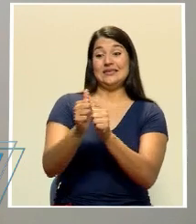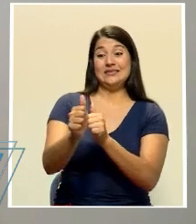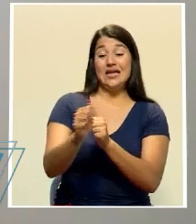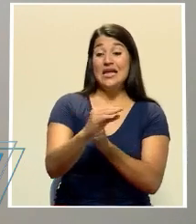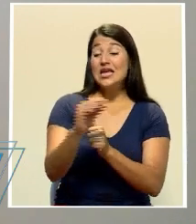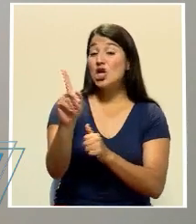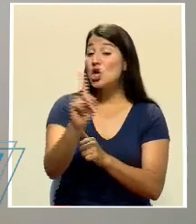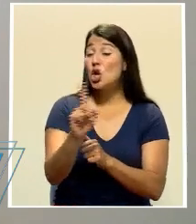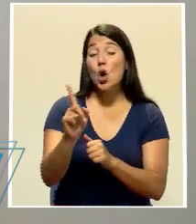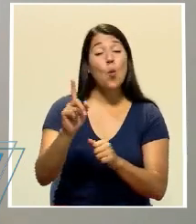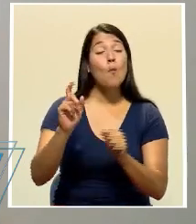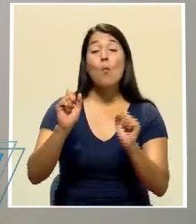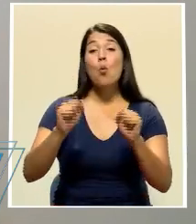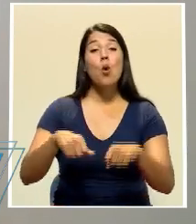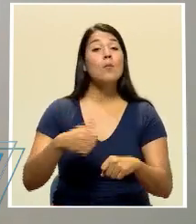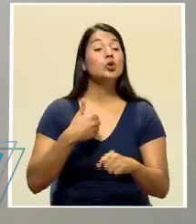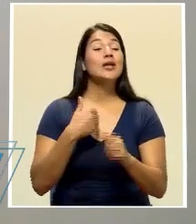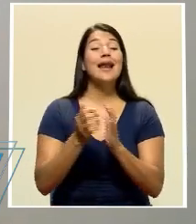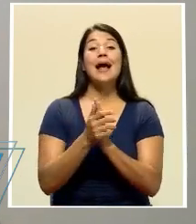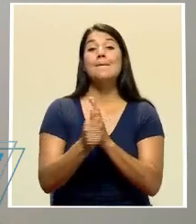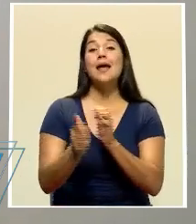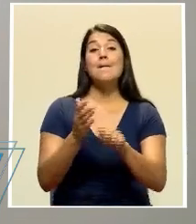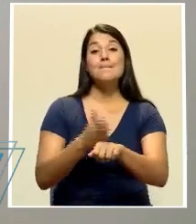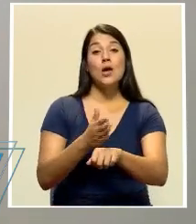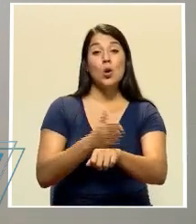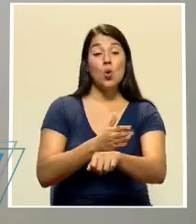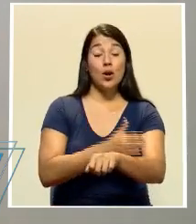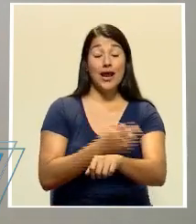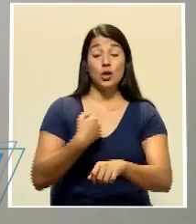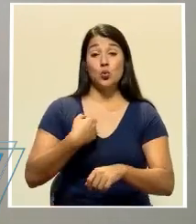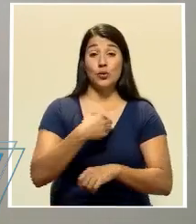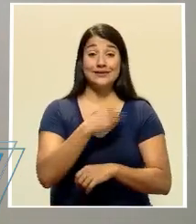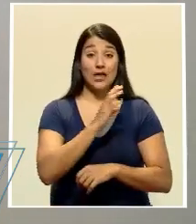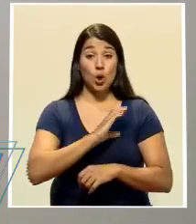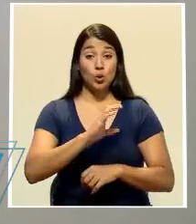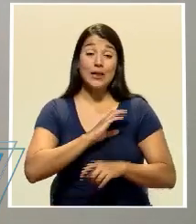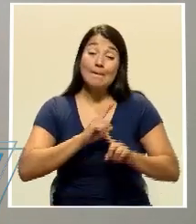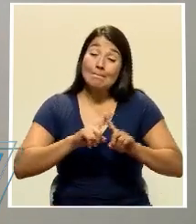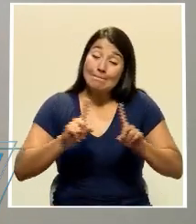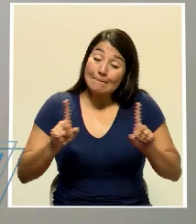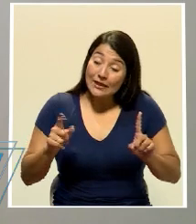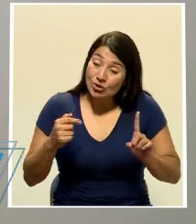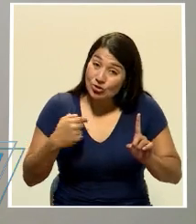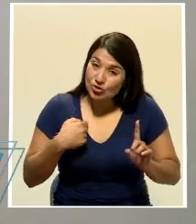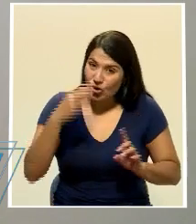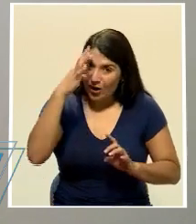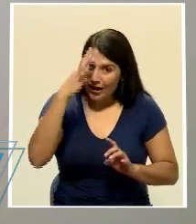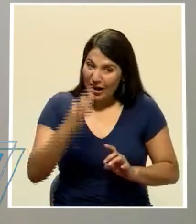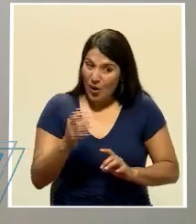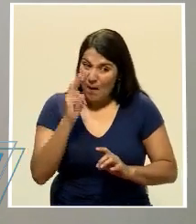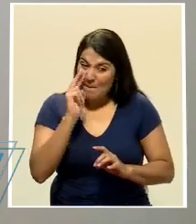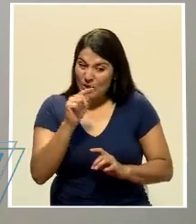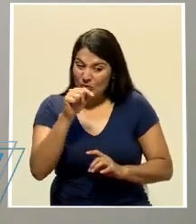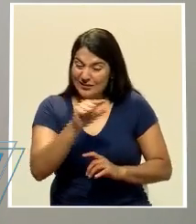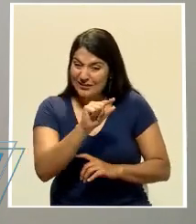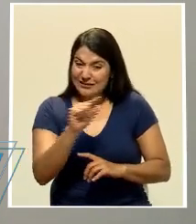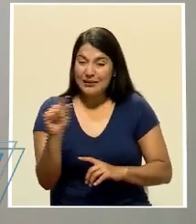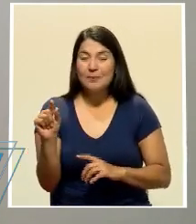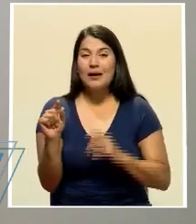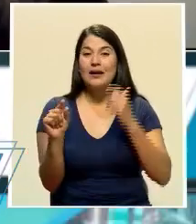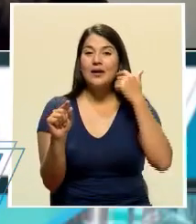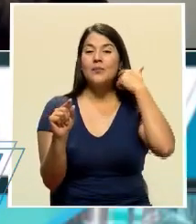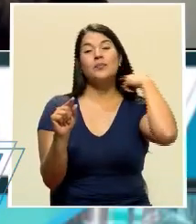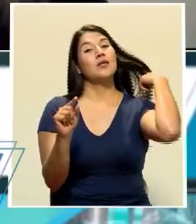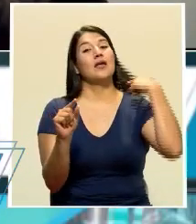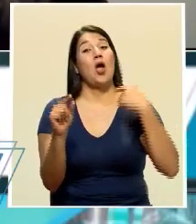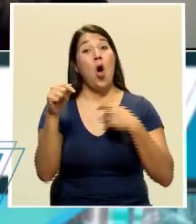de mejorar un poco nuestra conducta, pero me temo viendo esta semana informativa